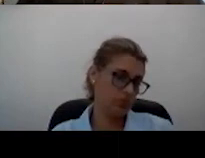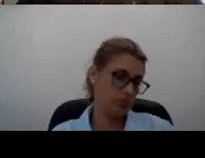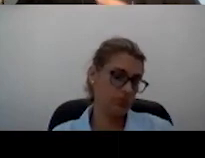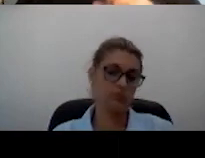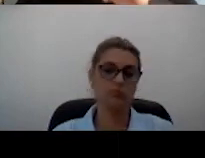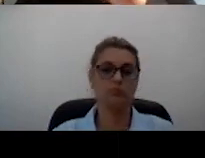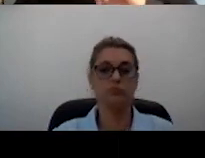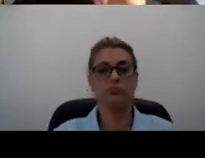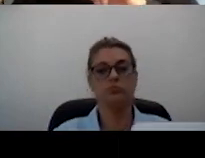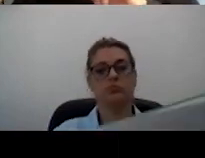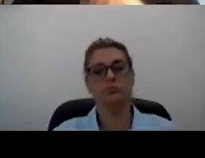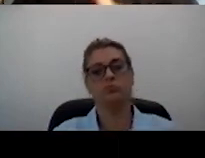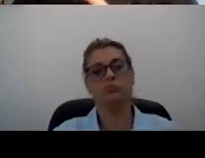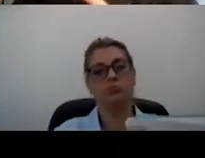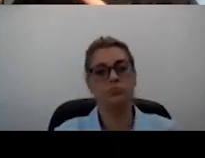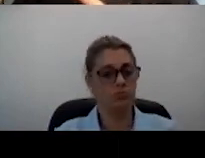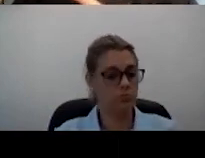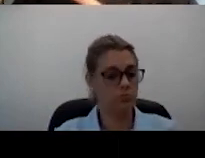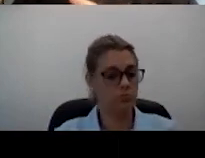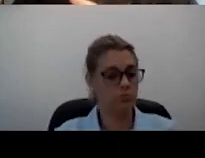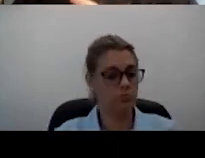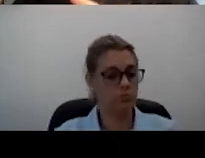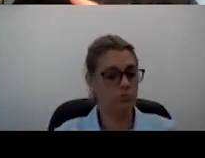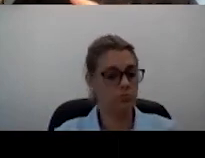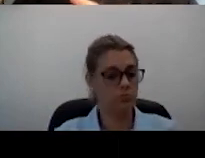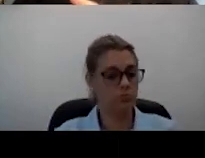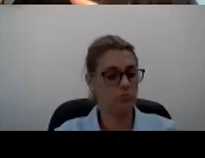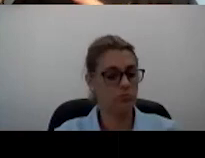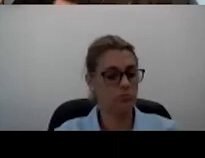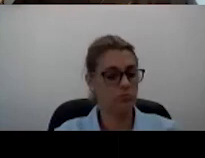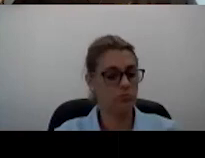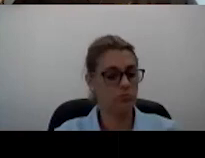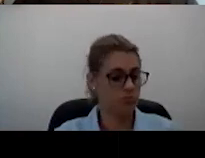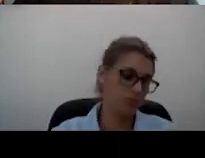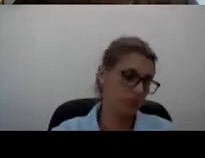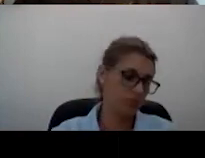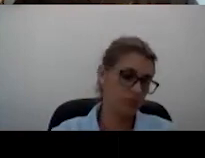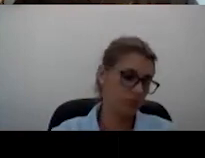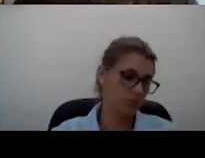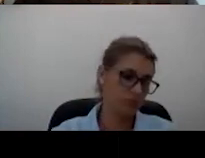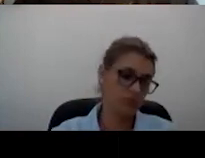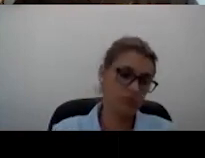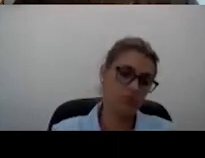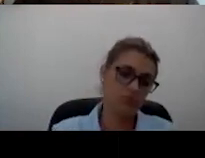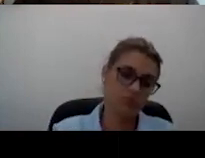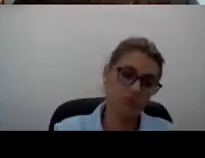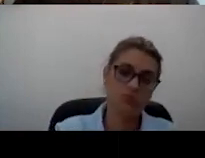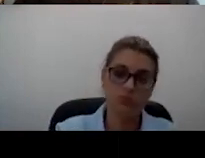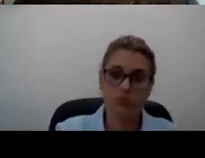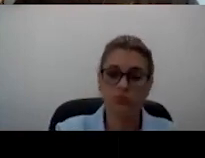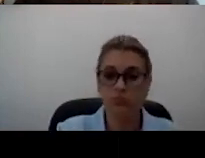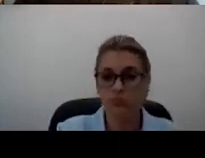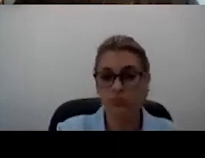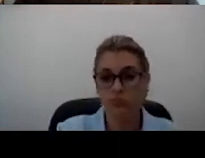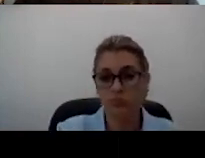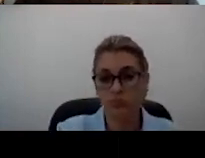año, los euros costaban 25 pesos. Hoy cuestan 20. Nada más por